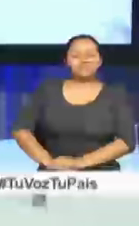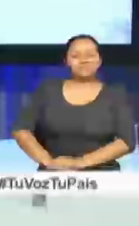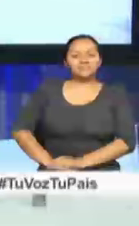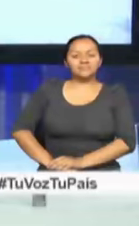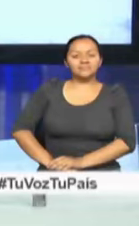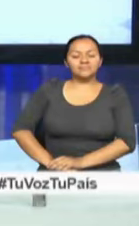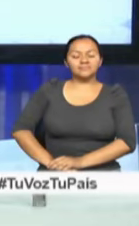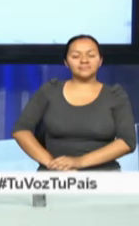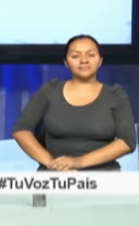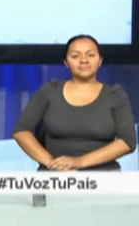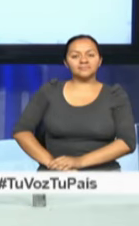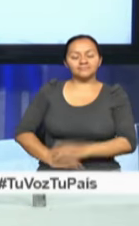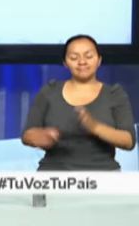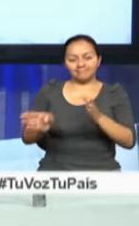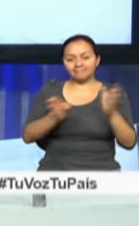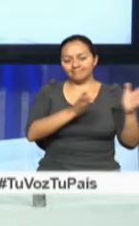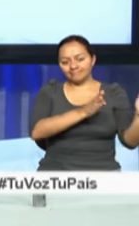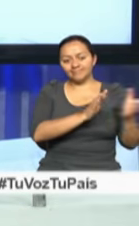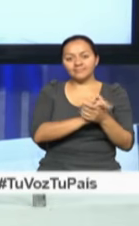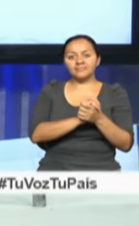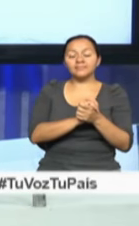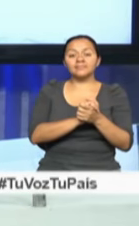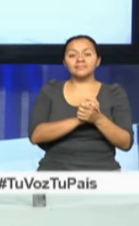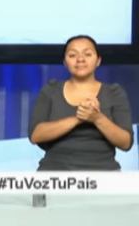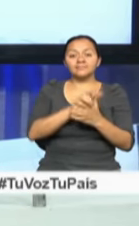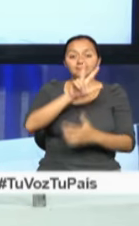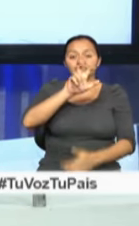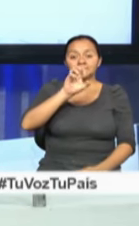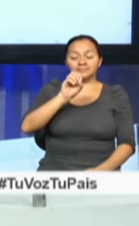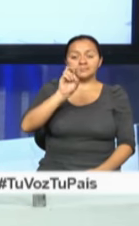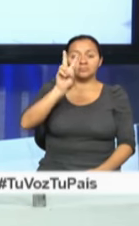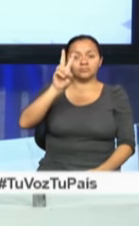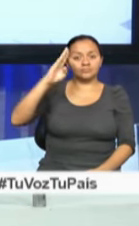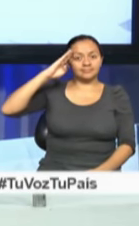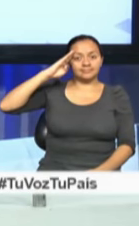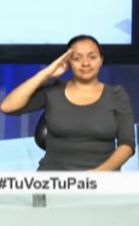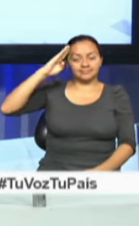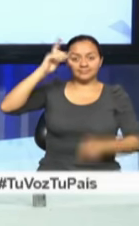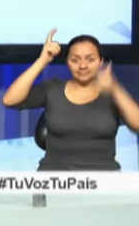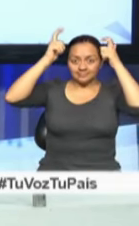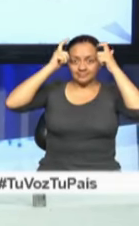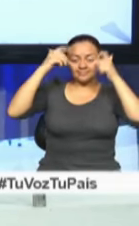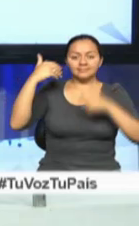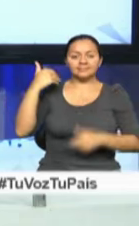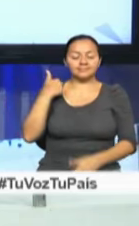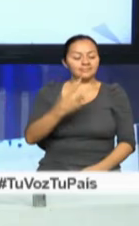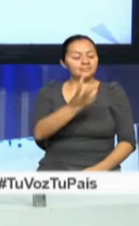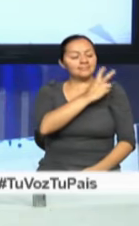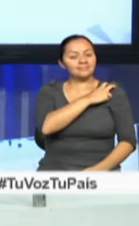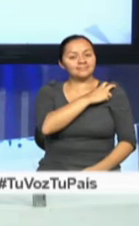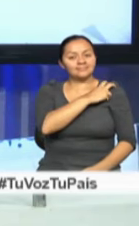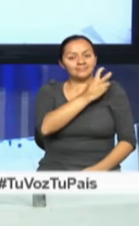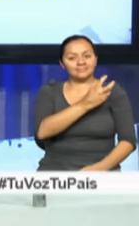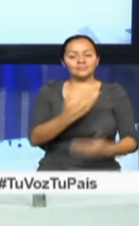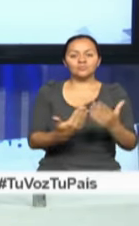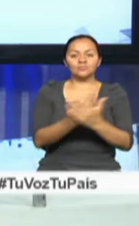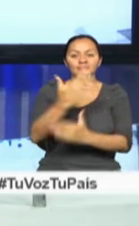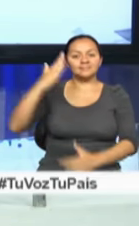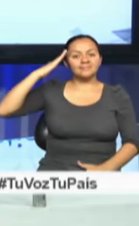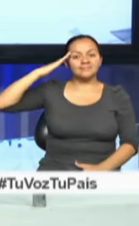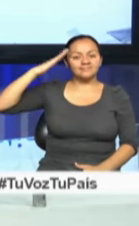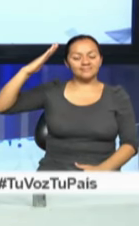En otro tema, el esfuerzo de 302 cadetes dio sus frutos al recibir las insignias que los reconocen como los